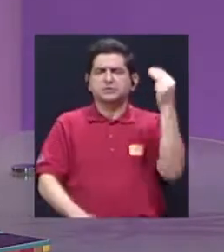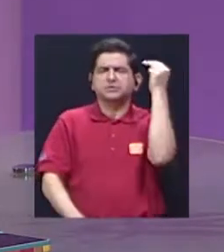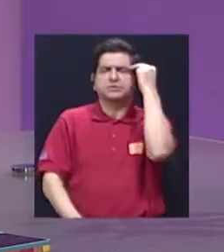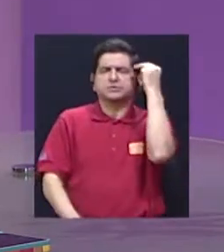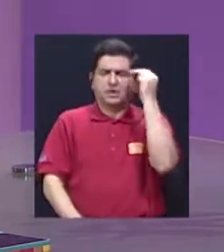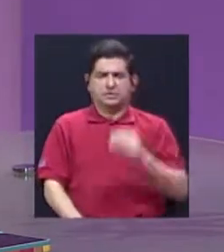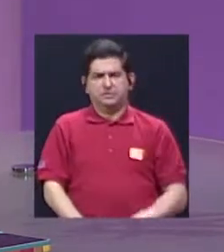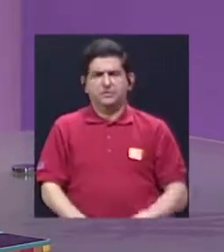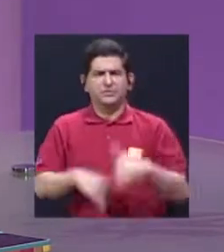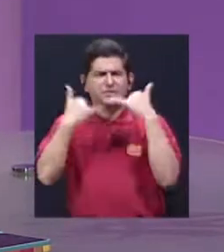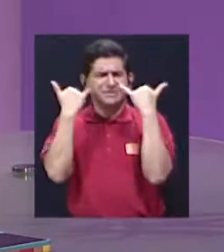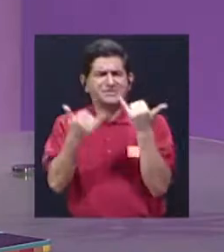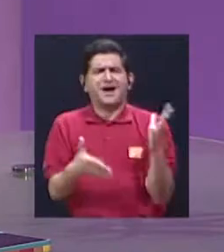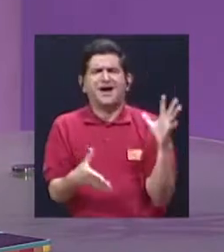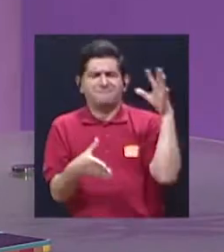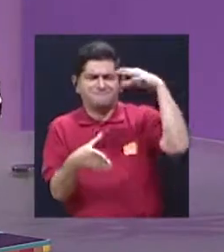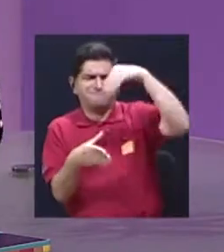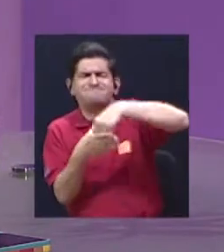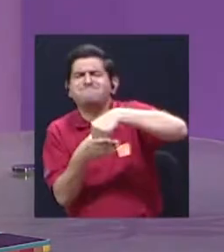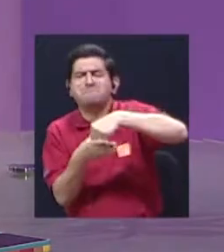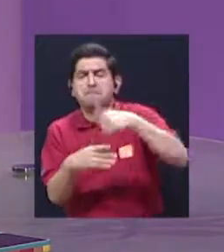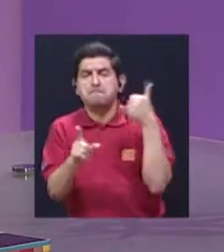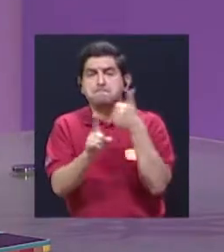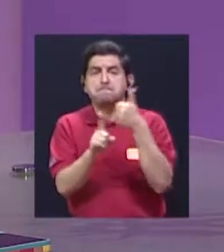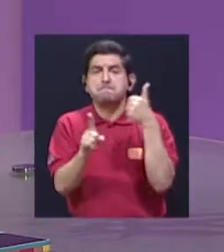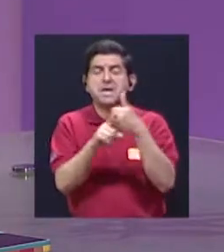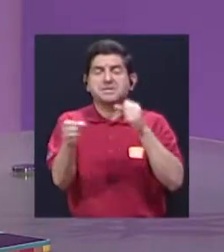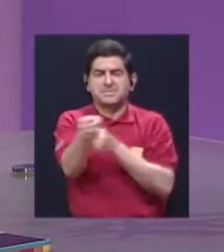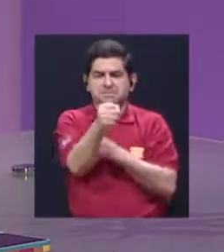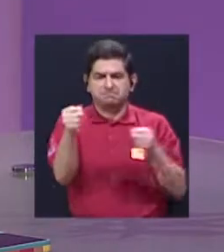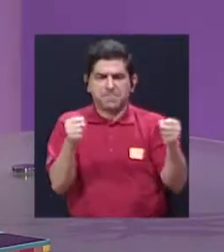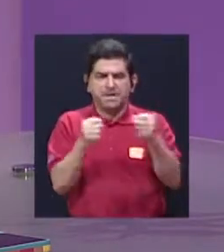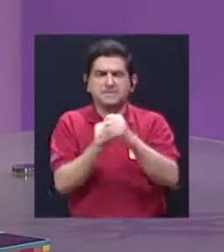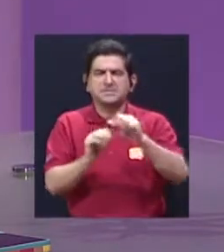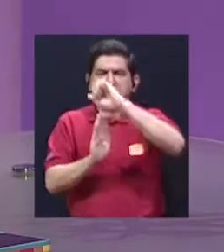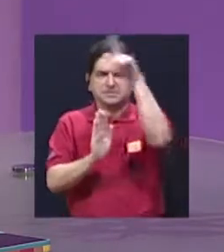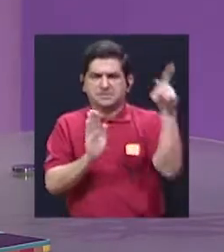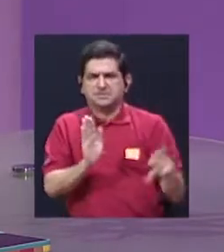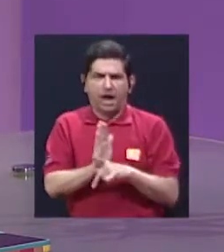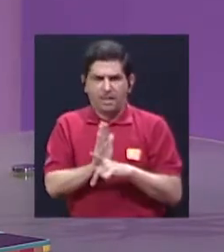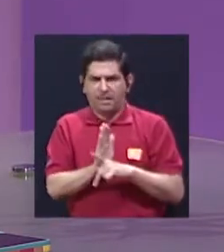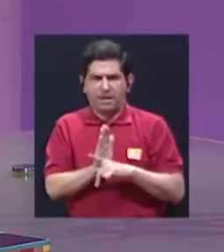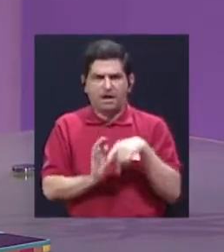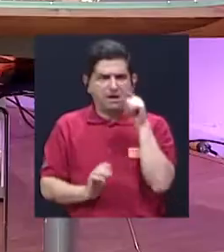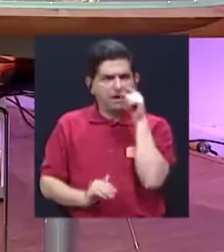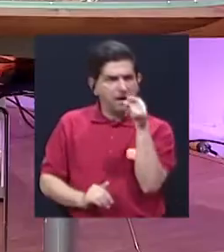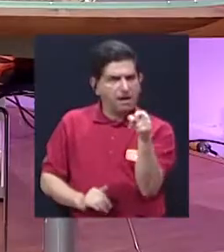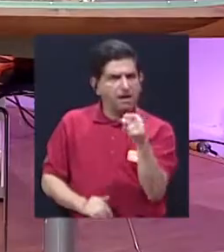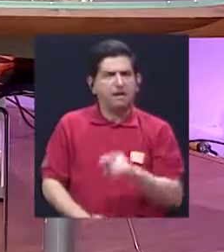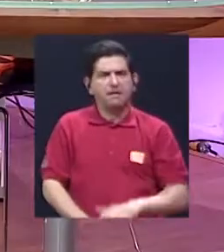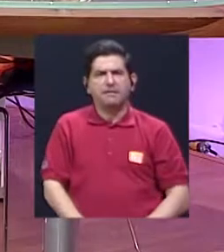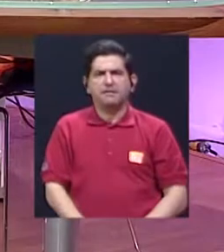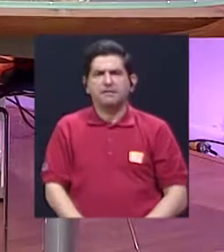¿verdad?, o sea, es algo que ya hemos incorporado, que la misma Sala Constitucional ha logrado,